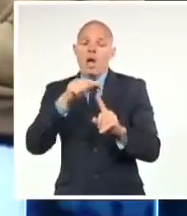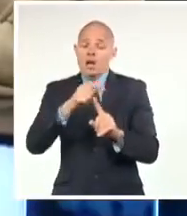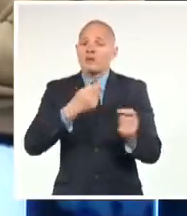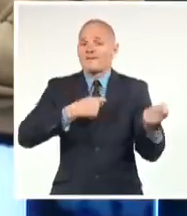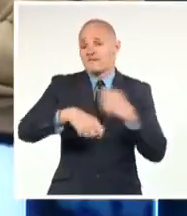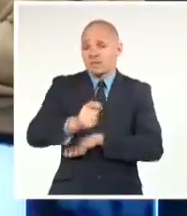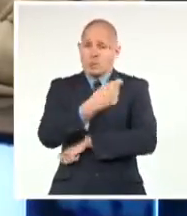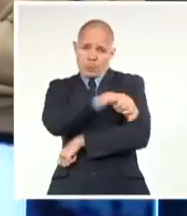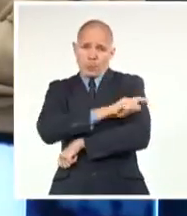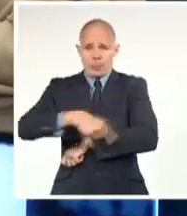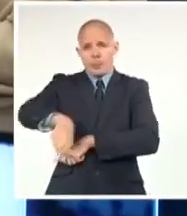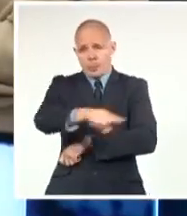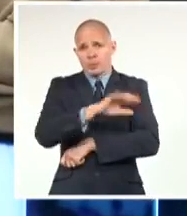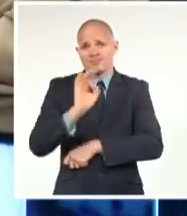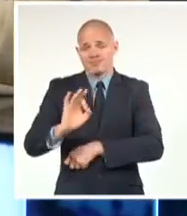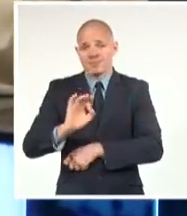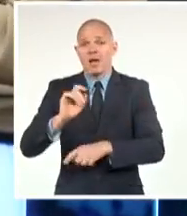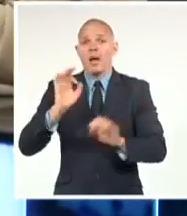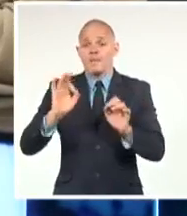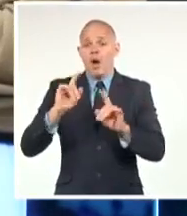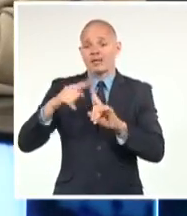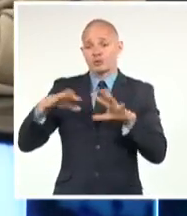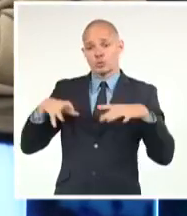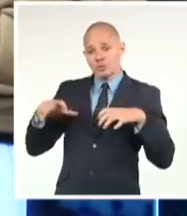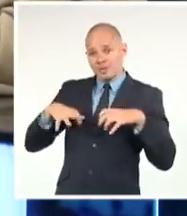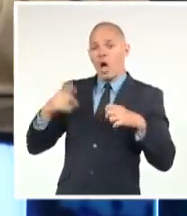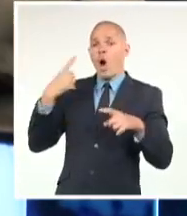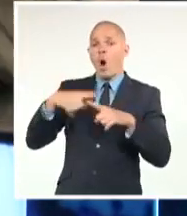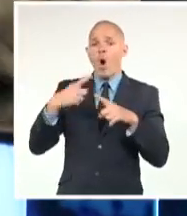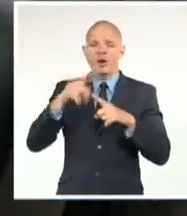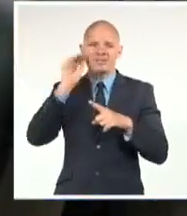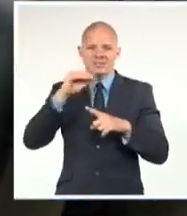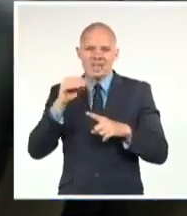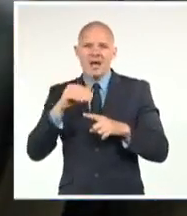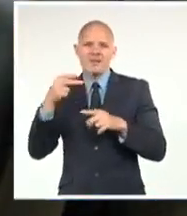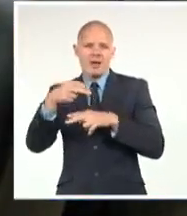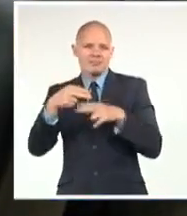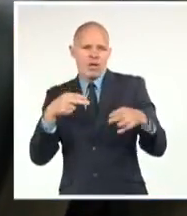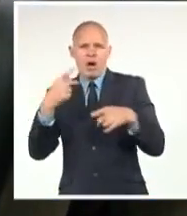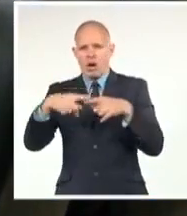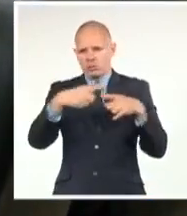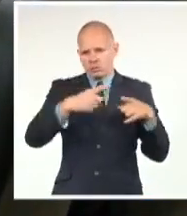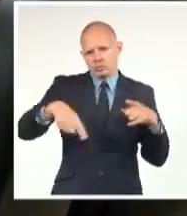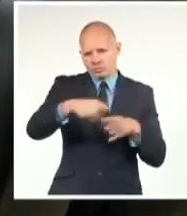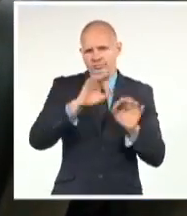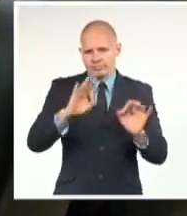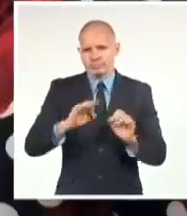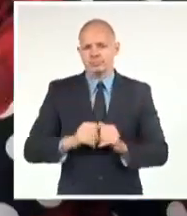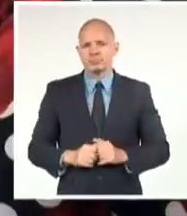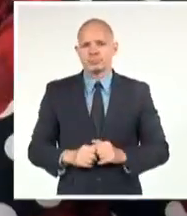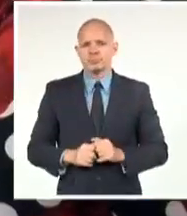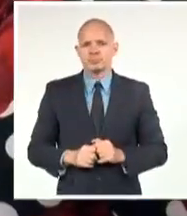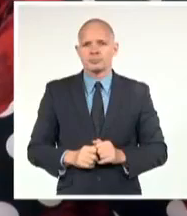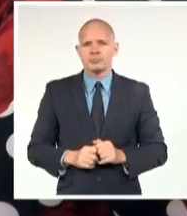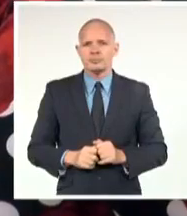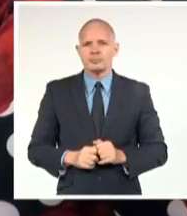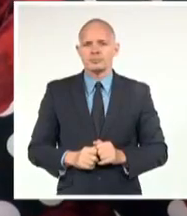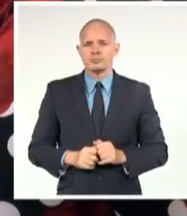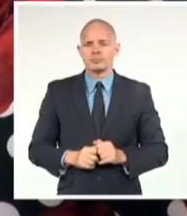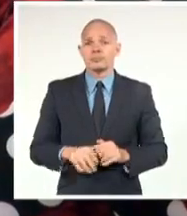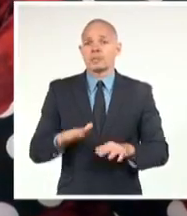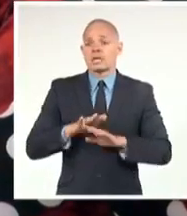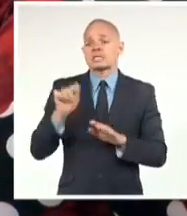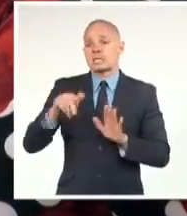autoabastecimiento de la población, las demandas del turismo y la gastronomía y dar respuesta a las necesidades existentes. Este lunes